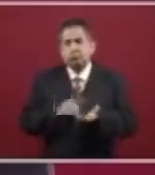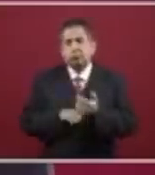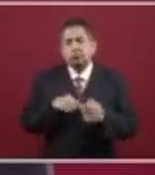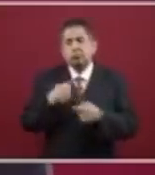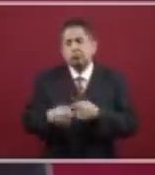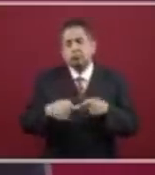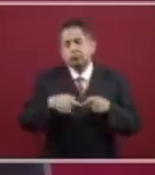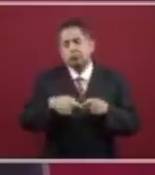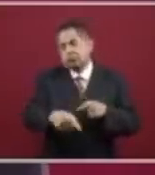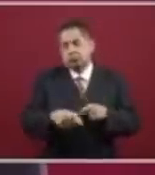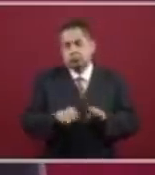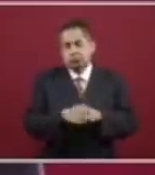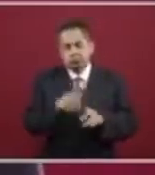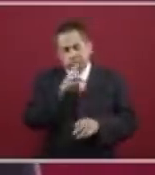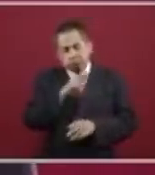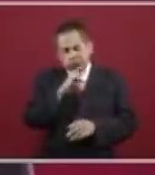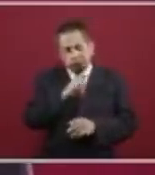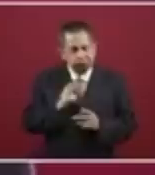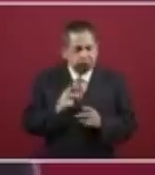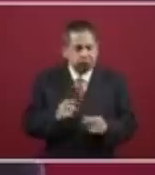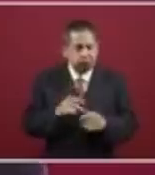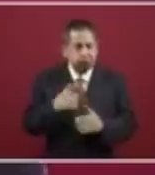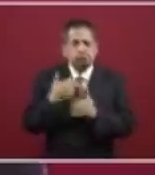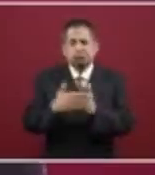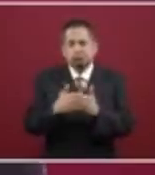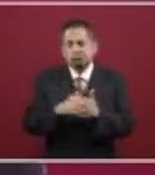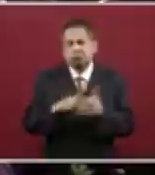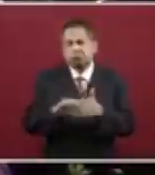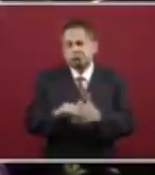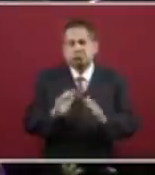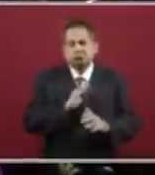cabo lo más pronto posible.